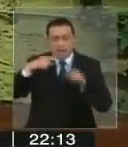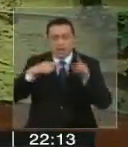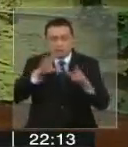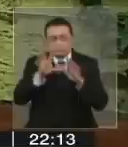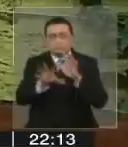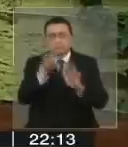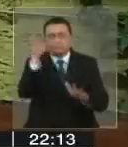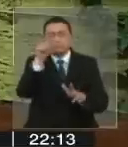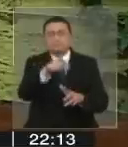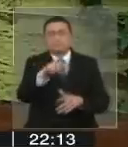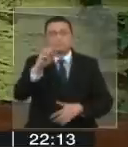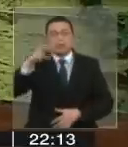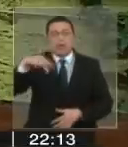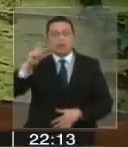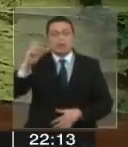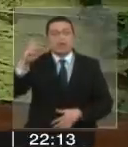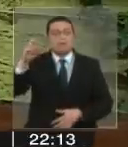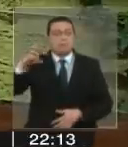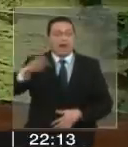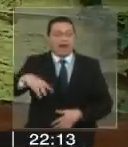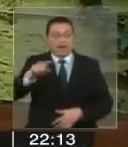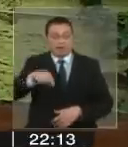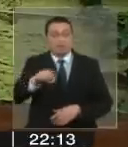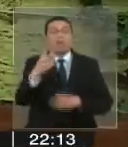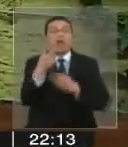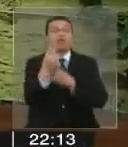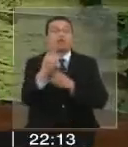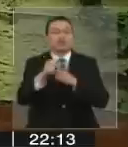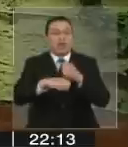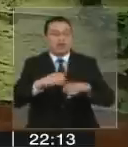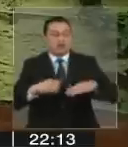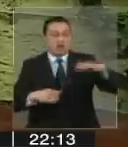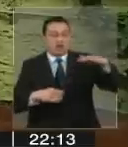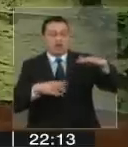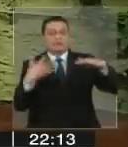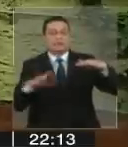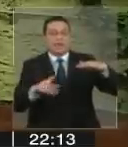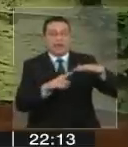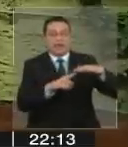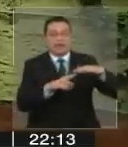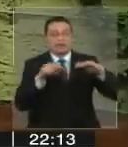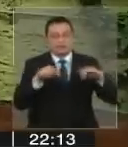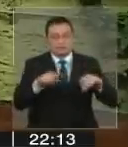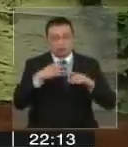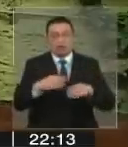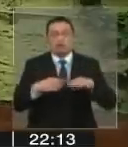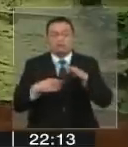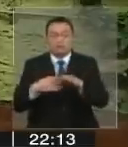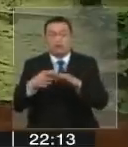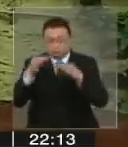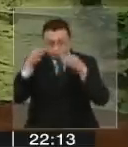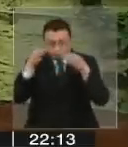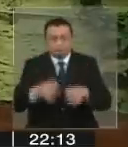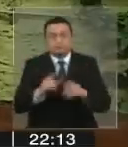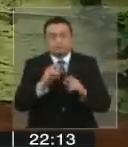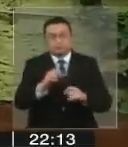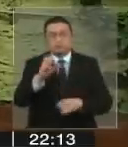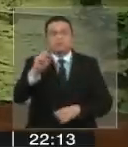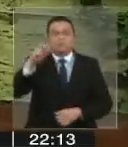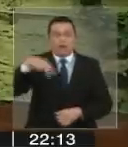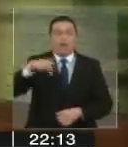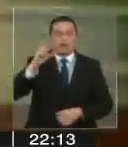había encontrado que las características de Pablo se asociaban al síndrome de Angelman, lo llevé y me dijo, no, definitivamente él es